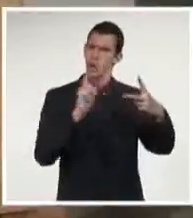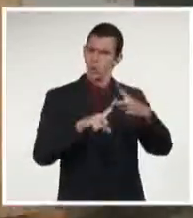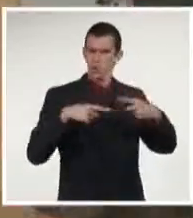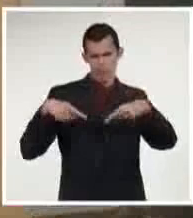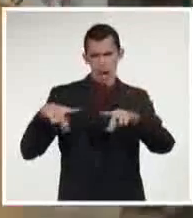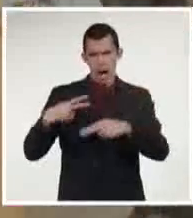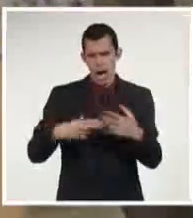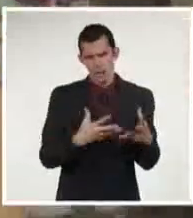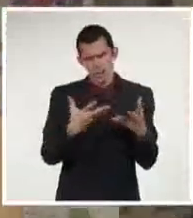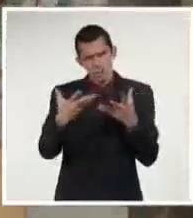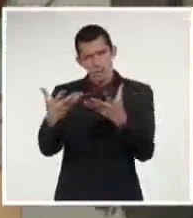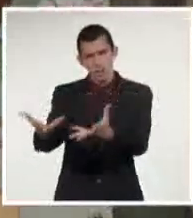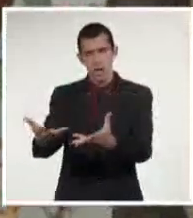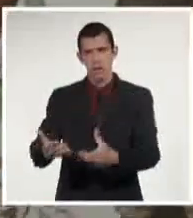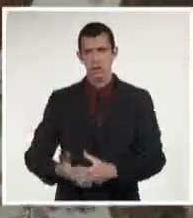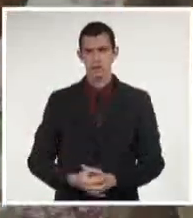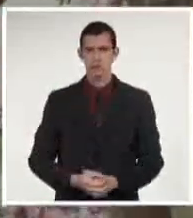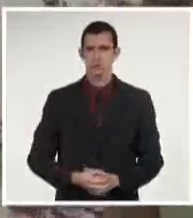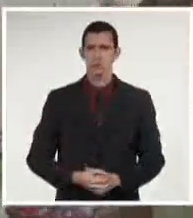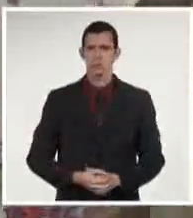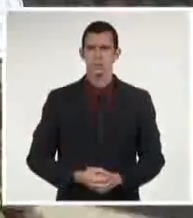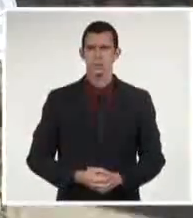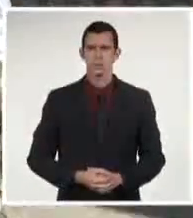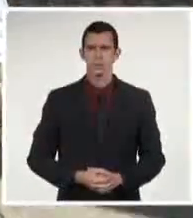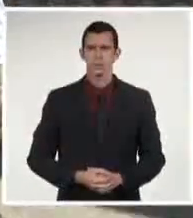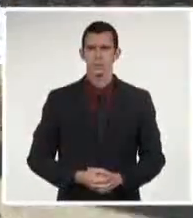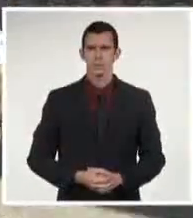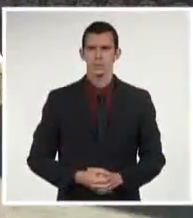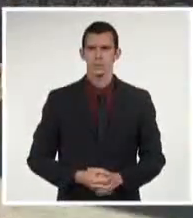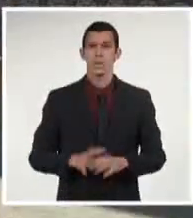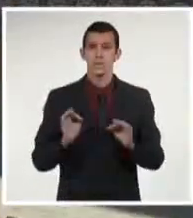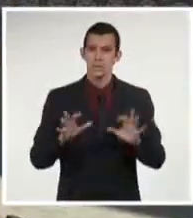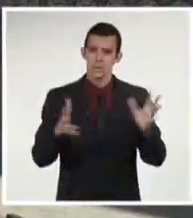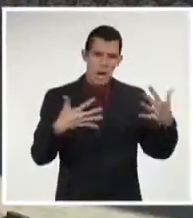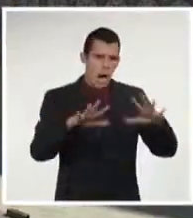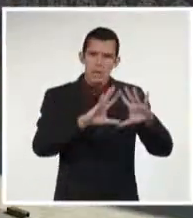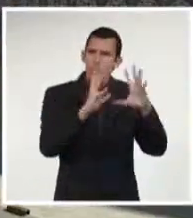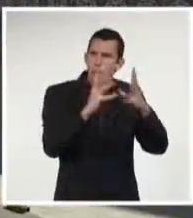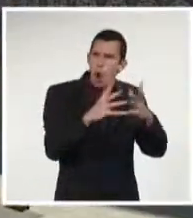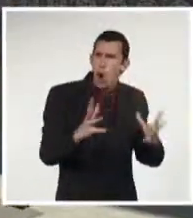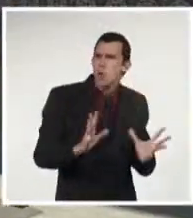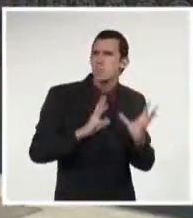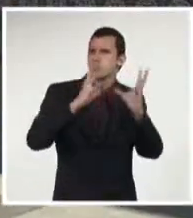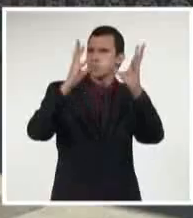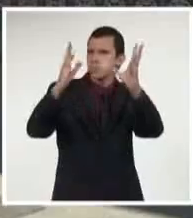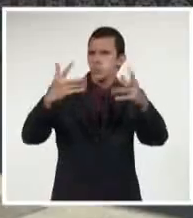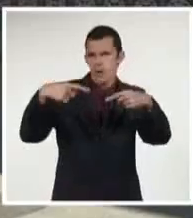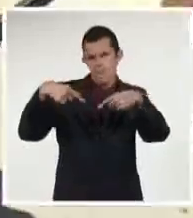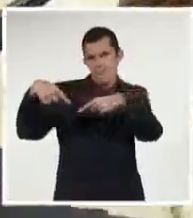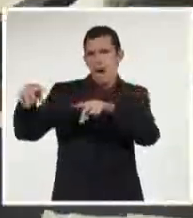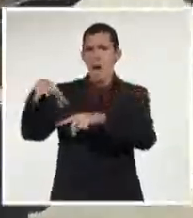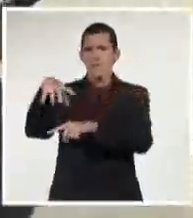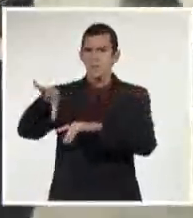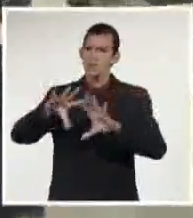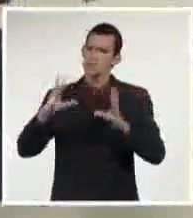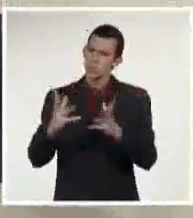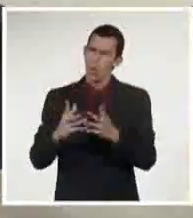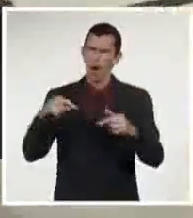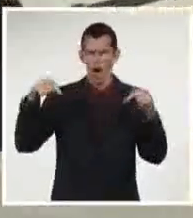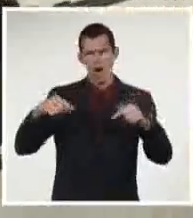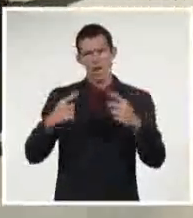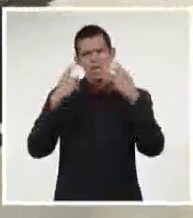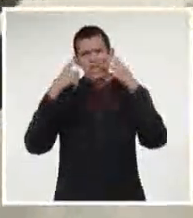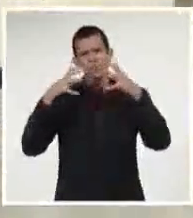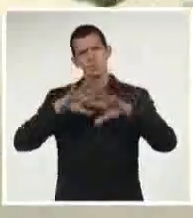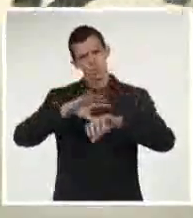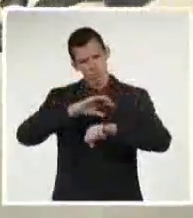territorio. Así se despide desde La Habana una carga de hermandad con destino a Pinar del Río. En tiempos